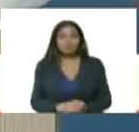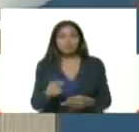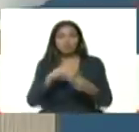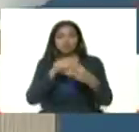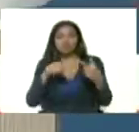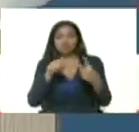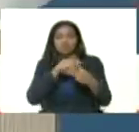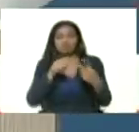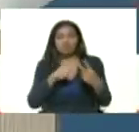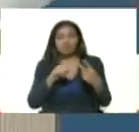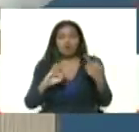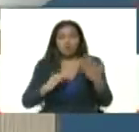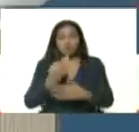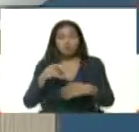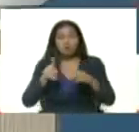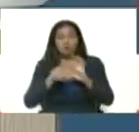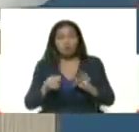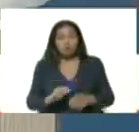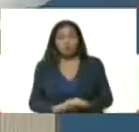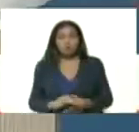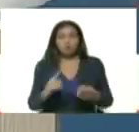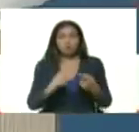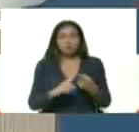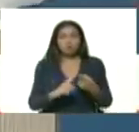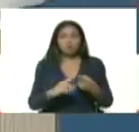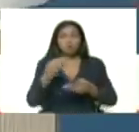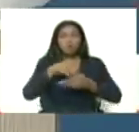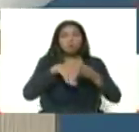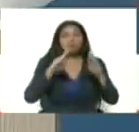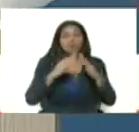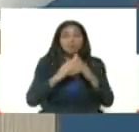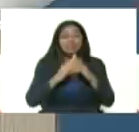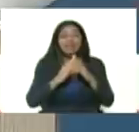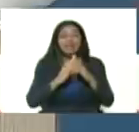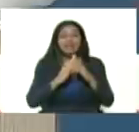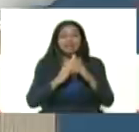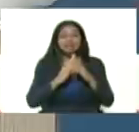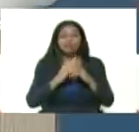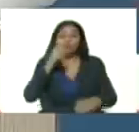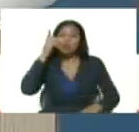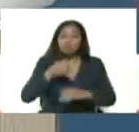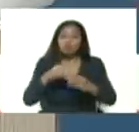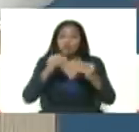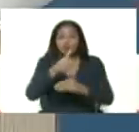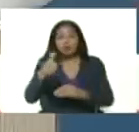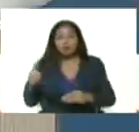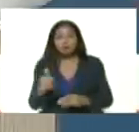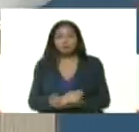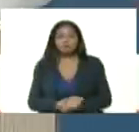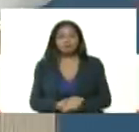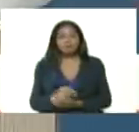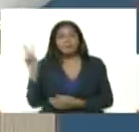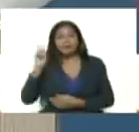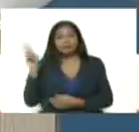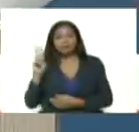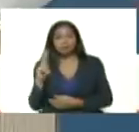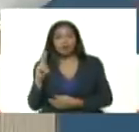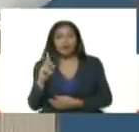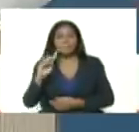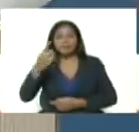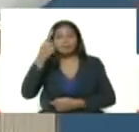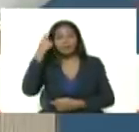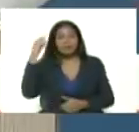elementos fundamentales son la cuarentena radical, y Venezuela lo viene cumpliendo desde el día, desde el mismo